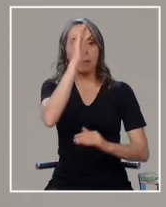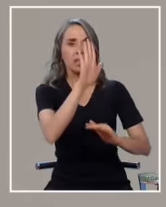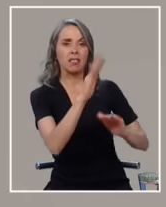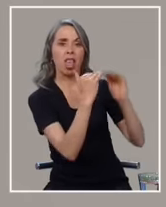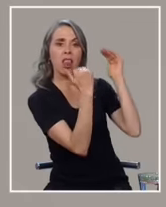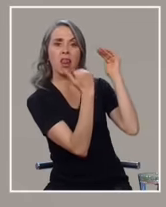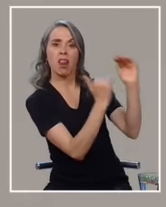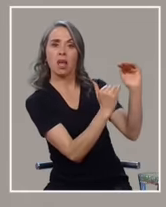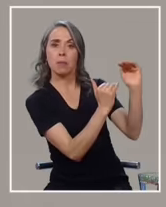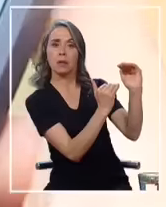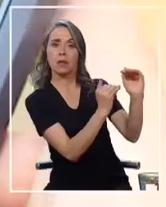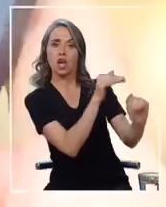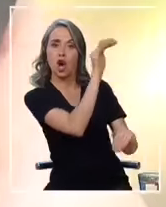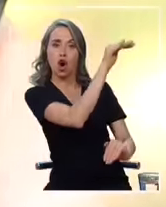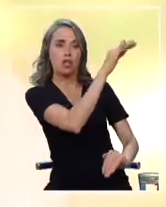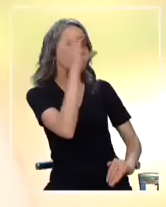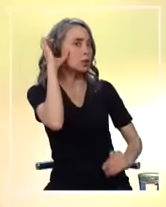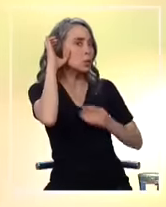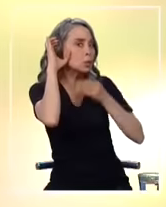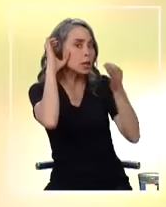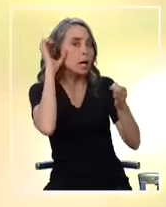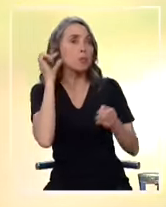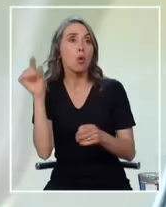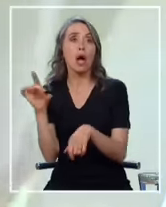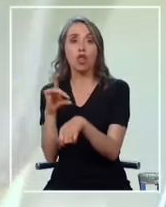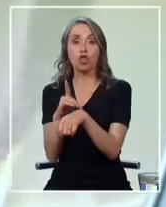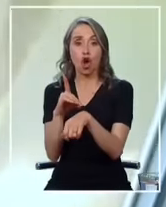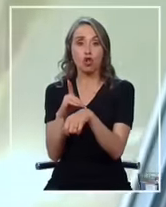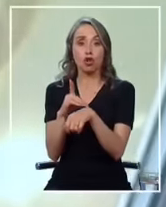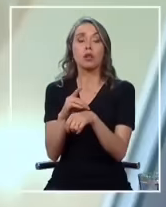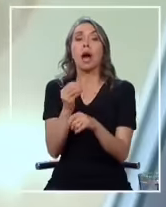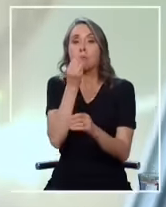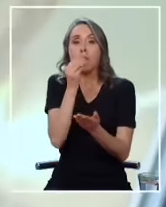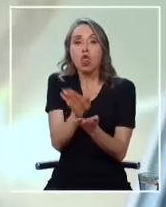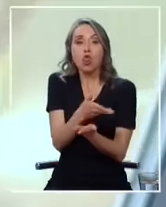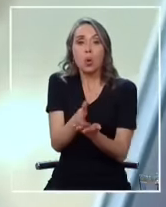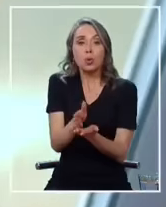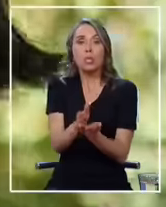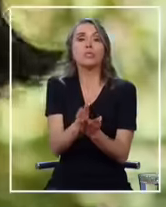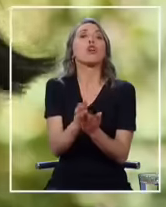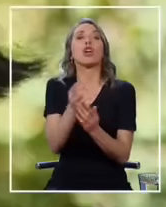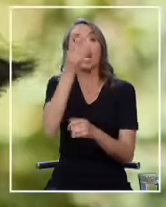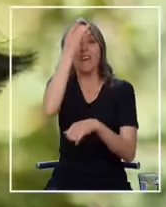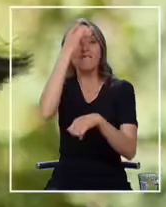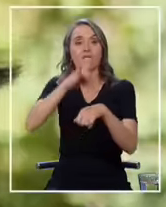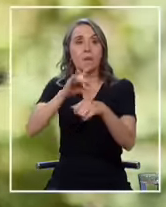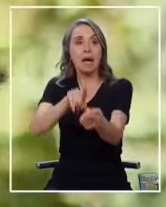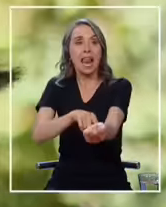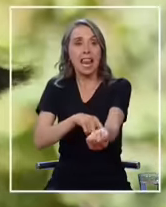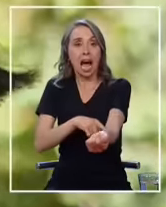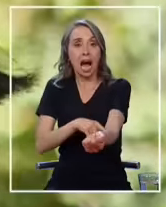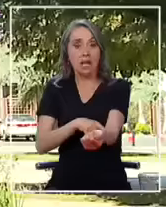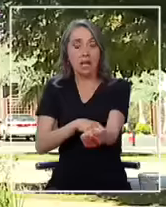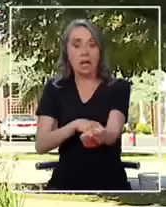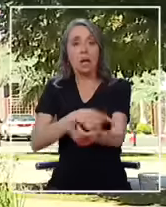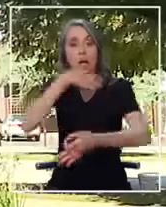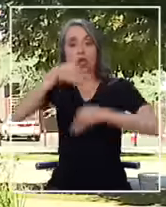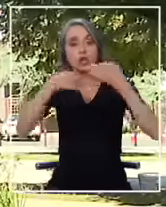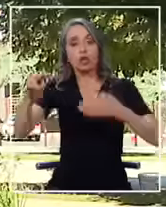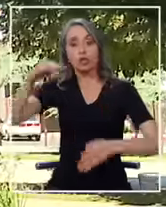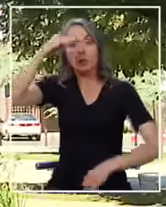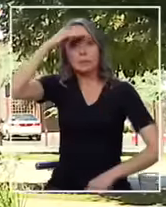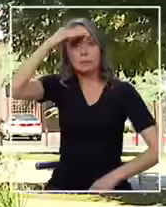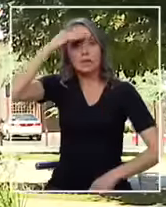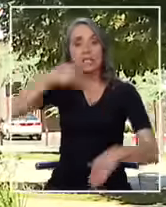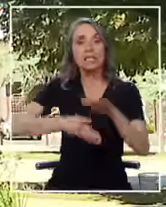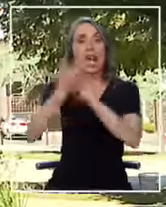límites y hacernos escuchar. Esta doctora, dedicada actualmente a la nutrición y al tratamiento de enfermedades crónicas, quiso compartir la experiencia que